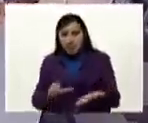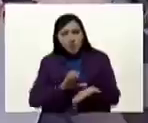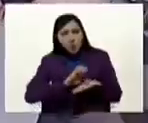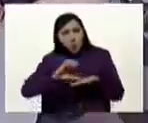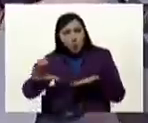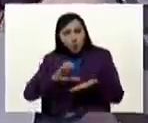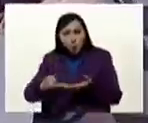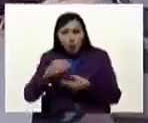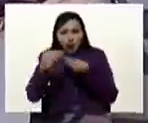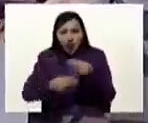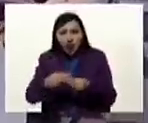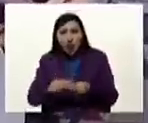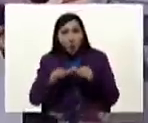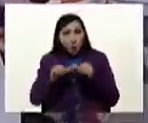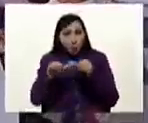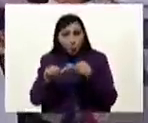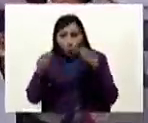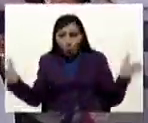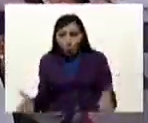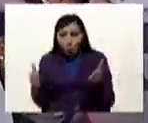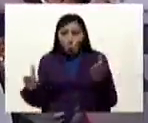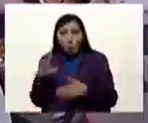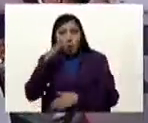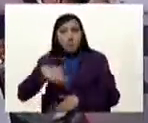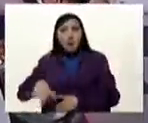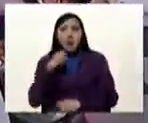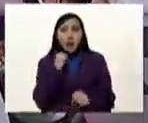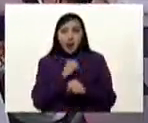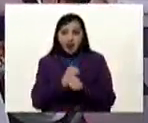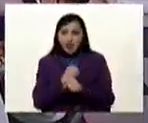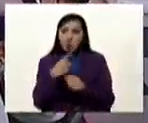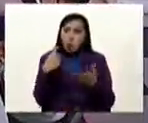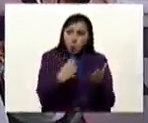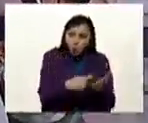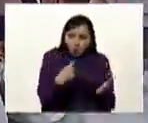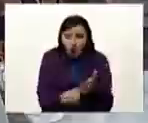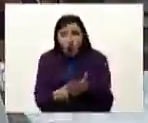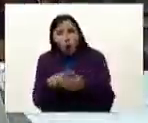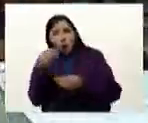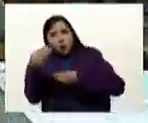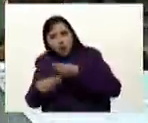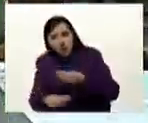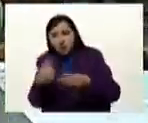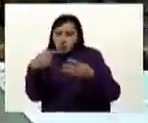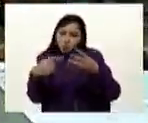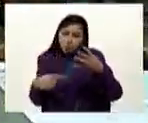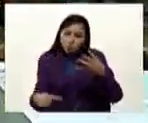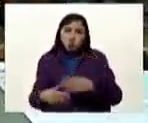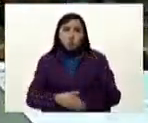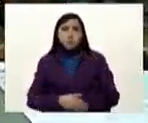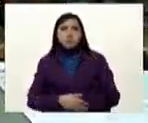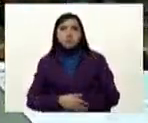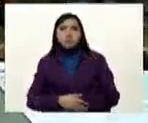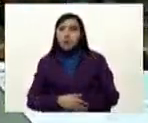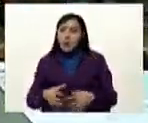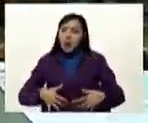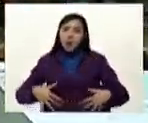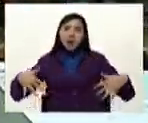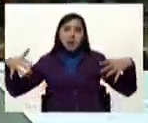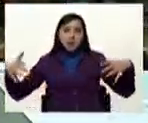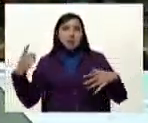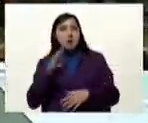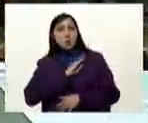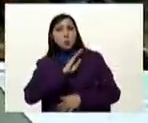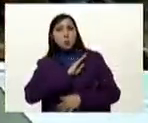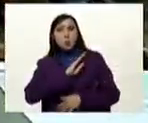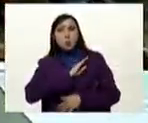de la producción permanente del país, de los impuestos, etcétera, etcétera, de la generación de riqueza.